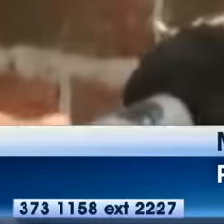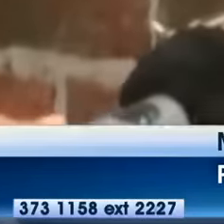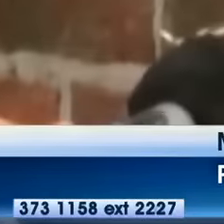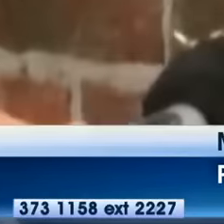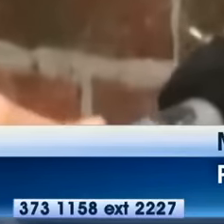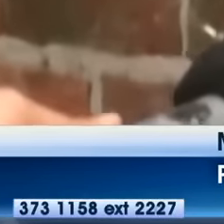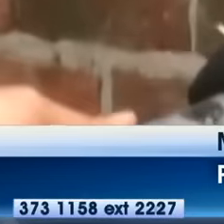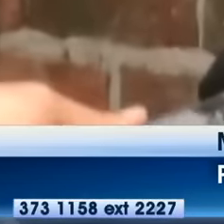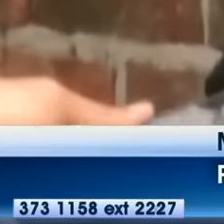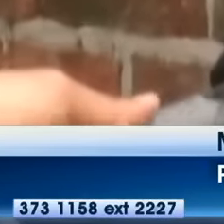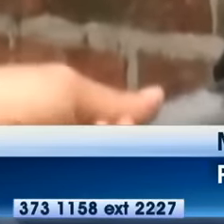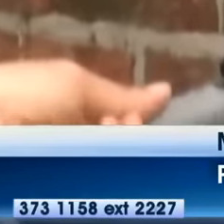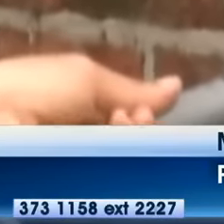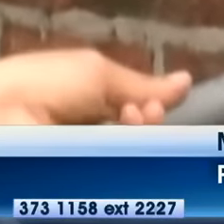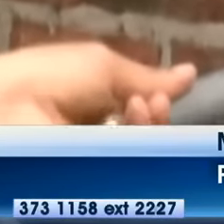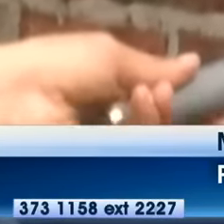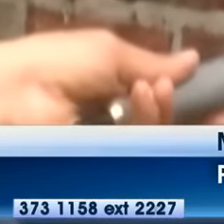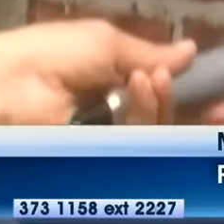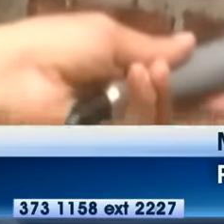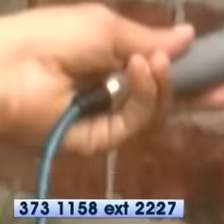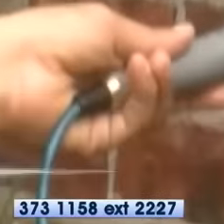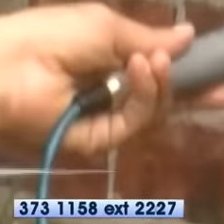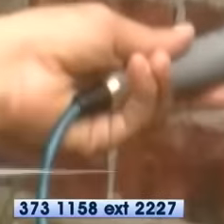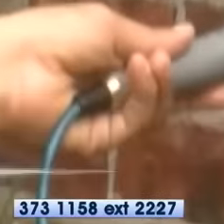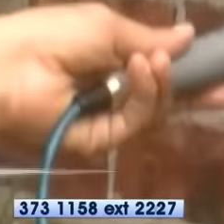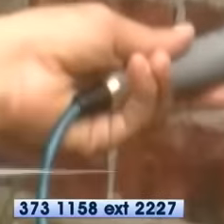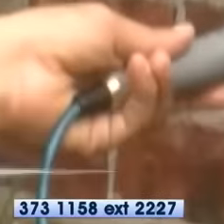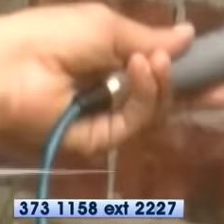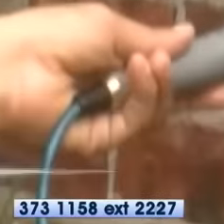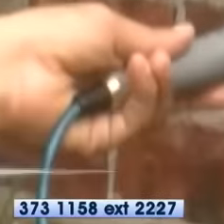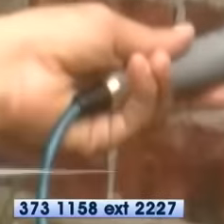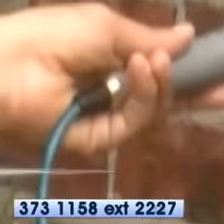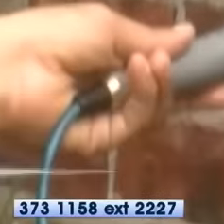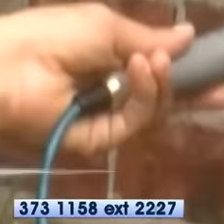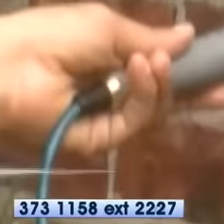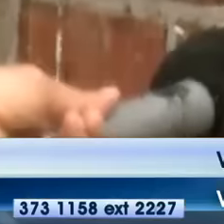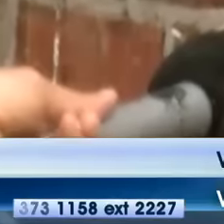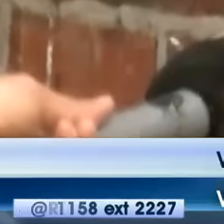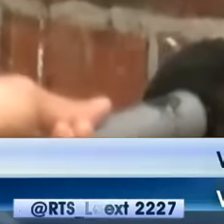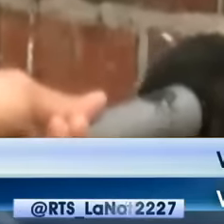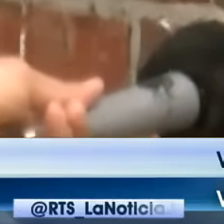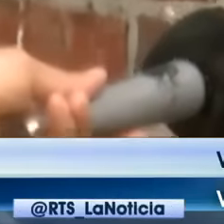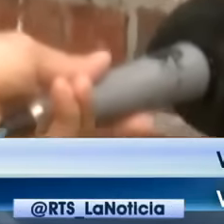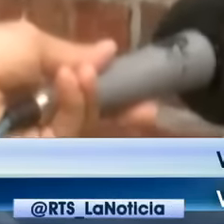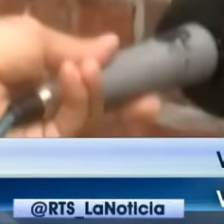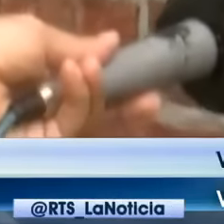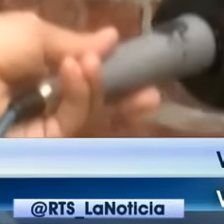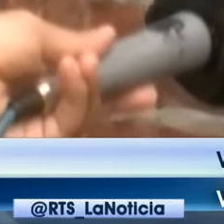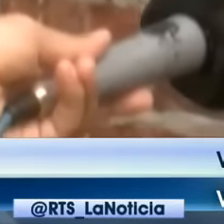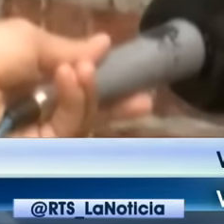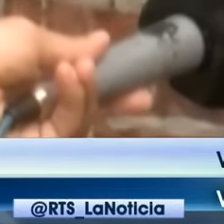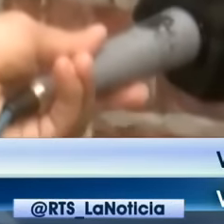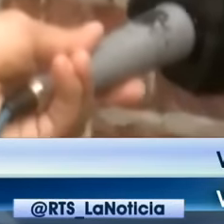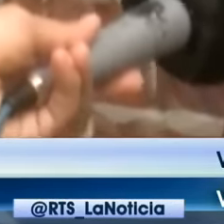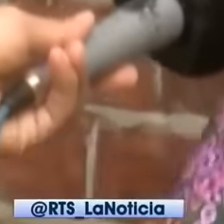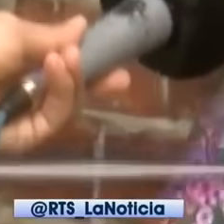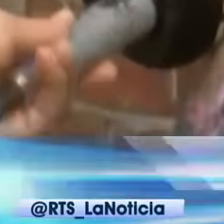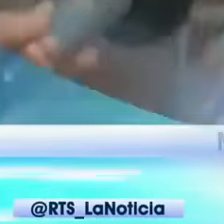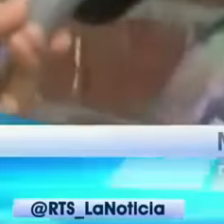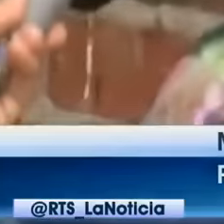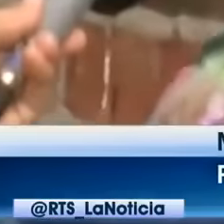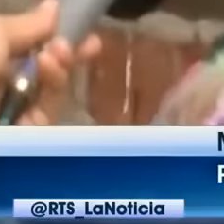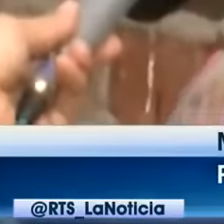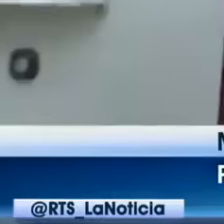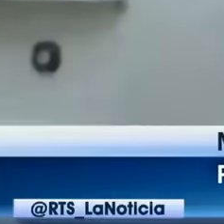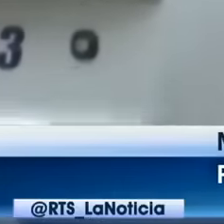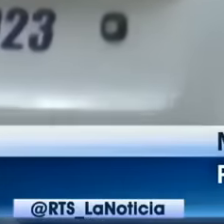orfandad. Así dijeron ese muchito, pero no sé, no sabemos nada. No escuchamos pelea, no escuchamos discusión, nada, nada,